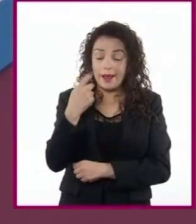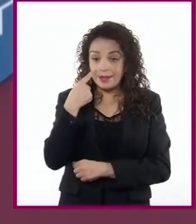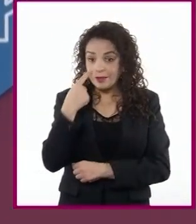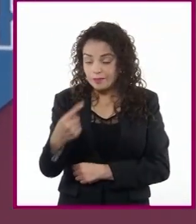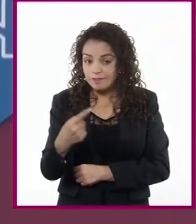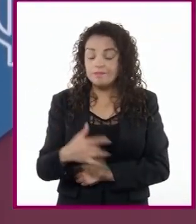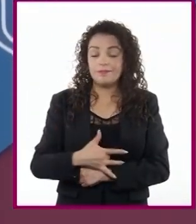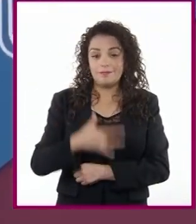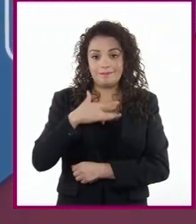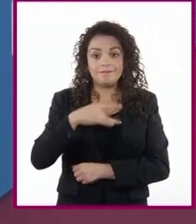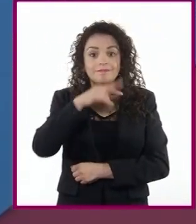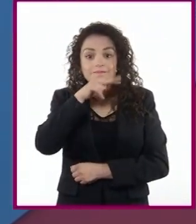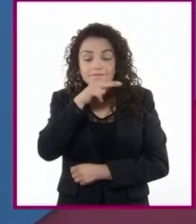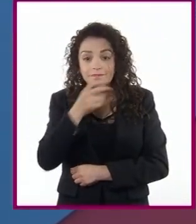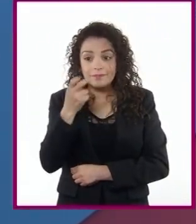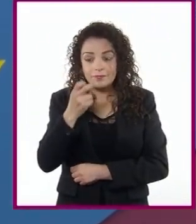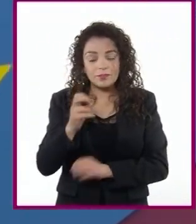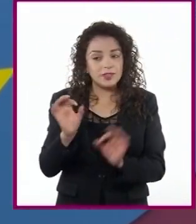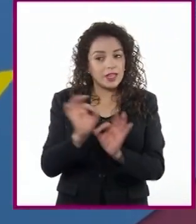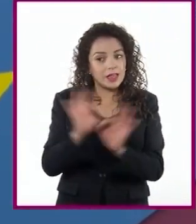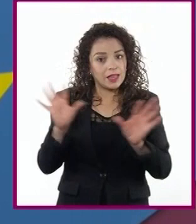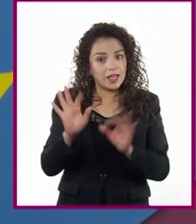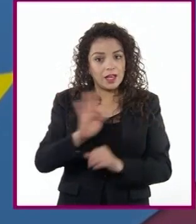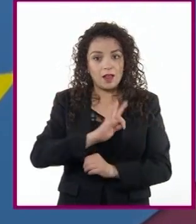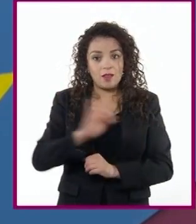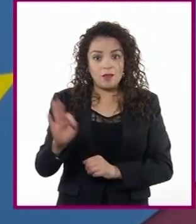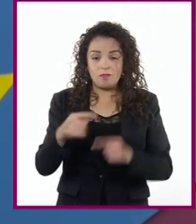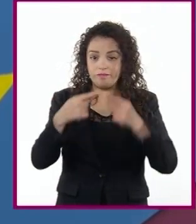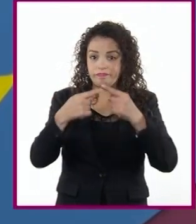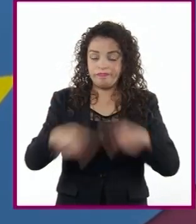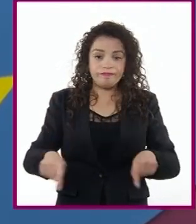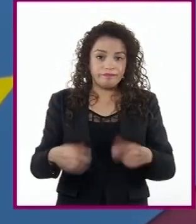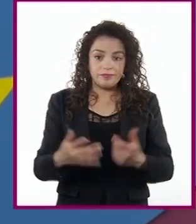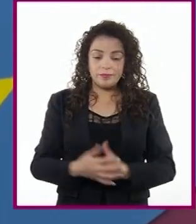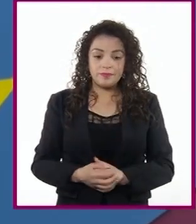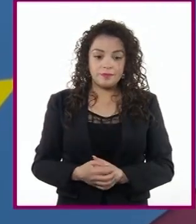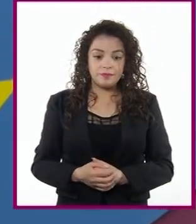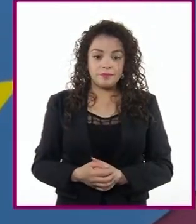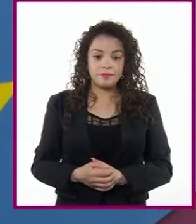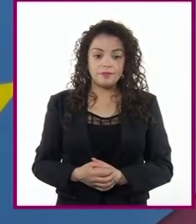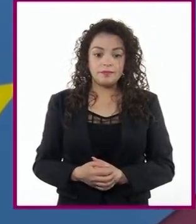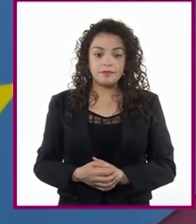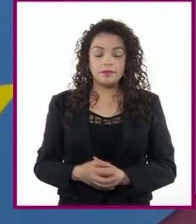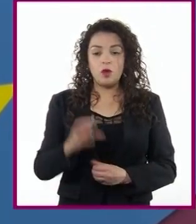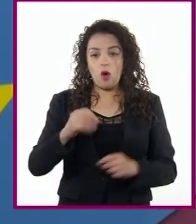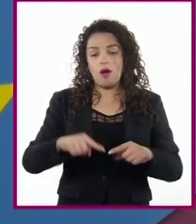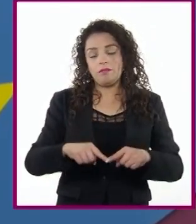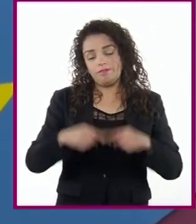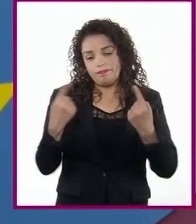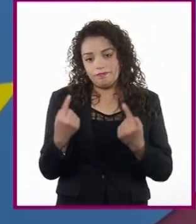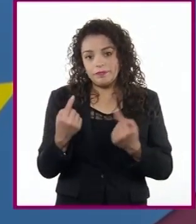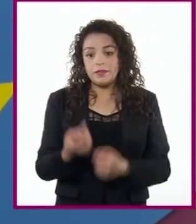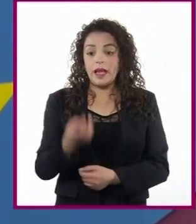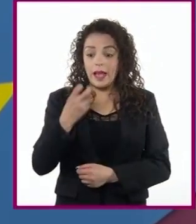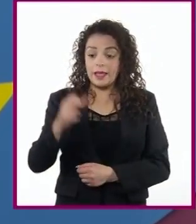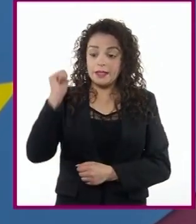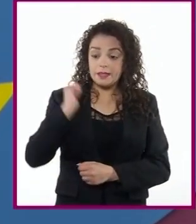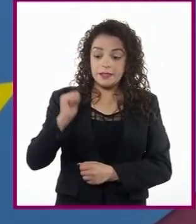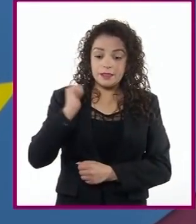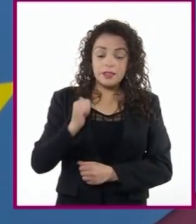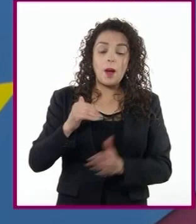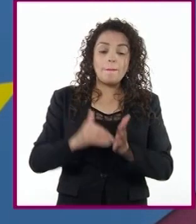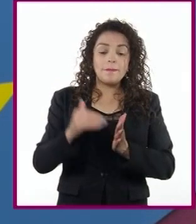que este delicado mosaico puede romperse en cualquier momento. Teniendo presente que en este siglo millones de